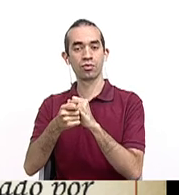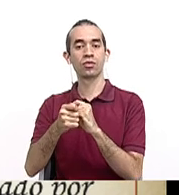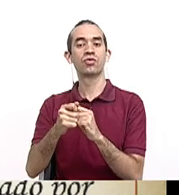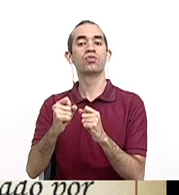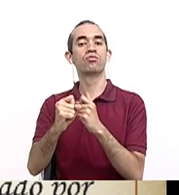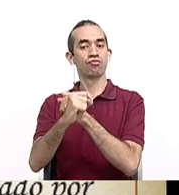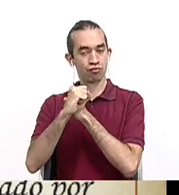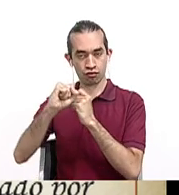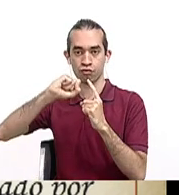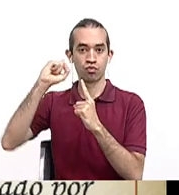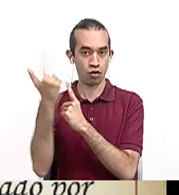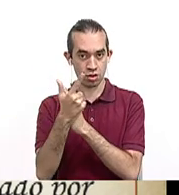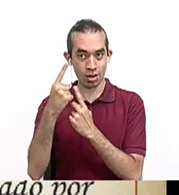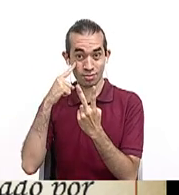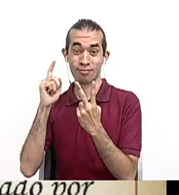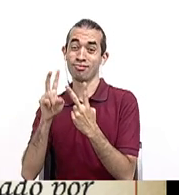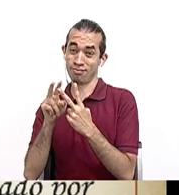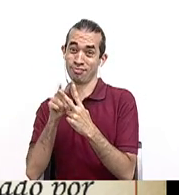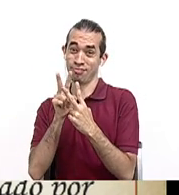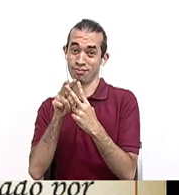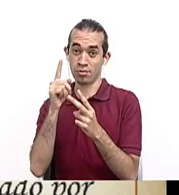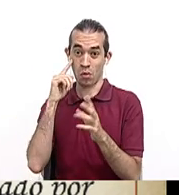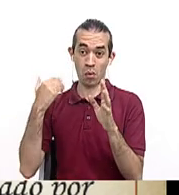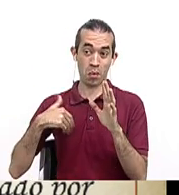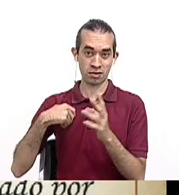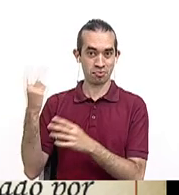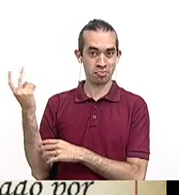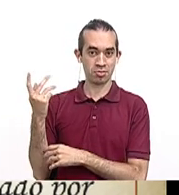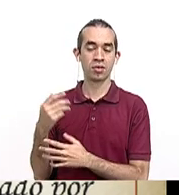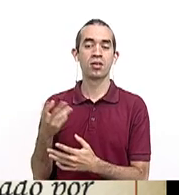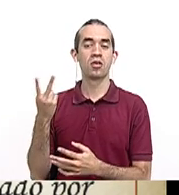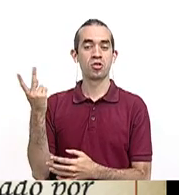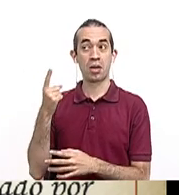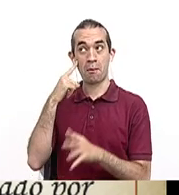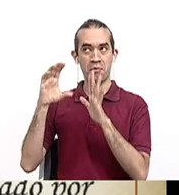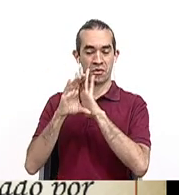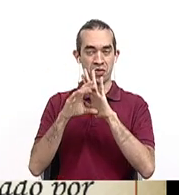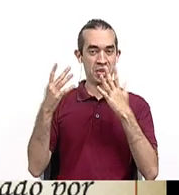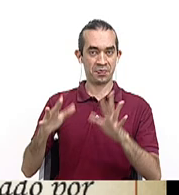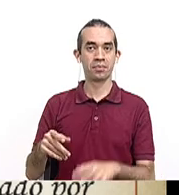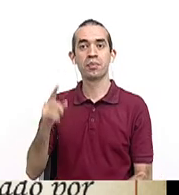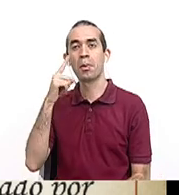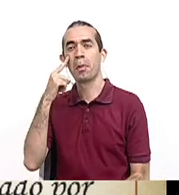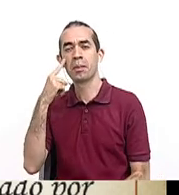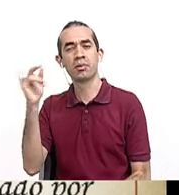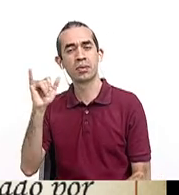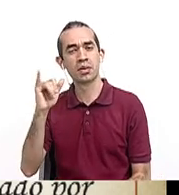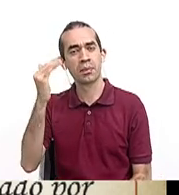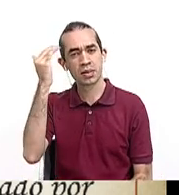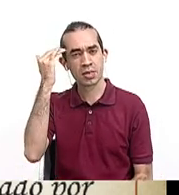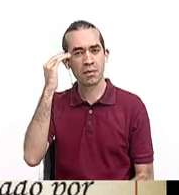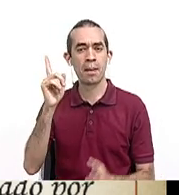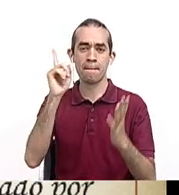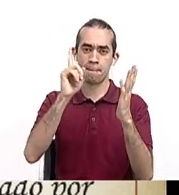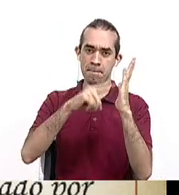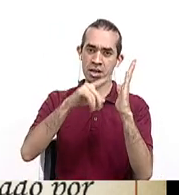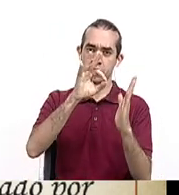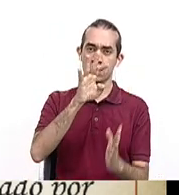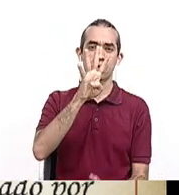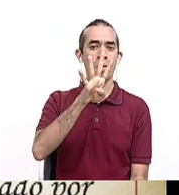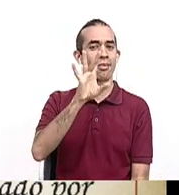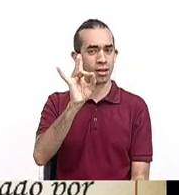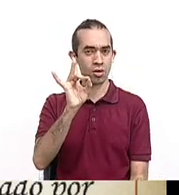sociales en la década del 40 la elección del 48 es fundamental antes la elección del